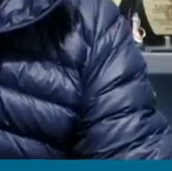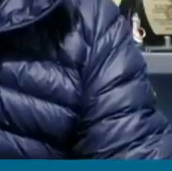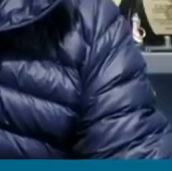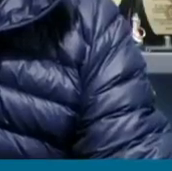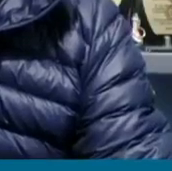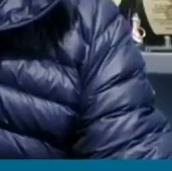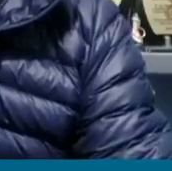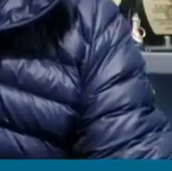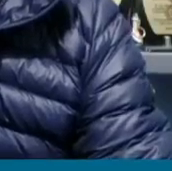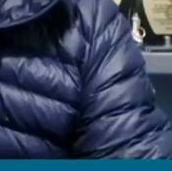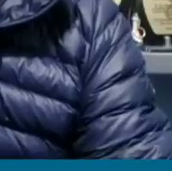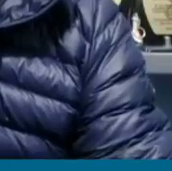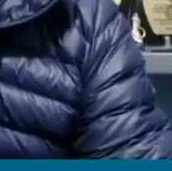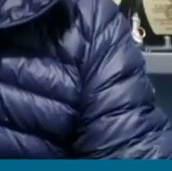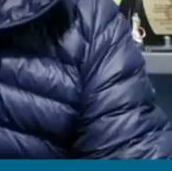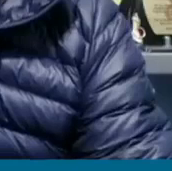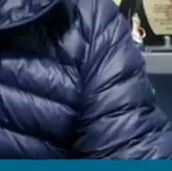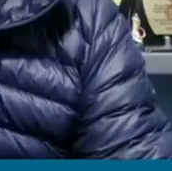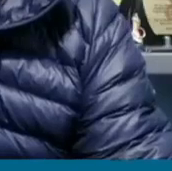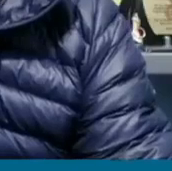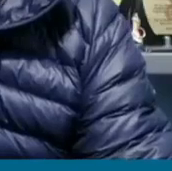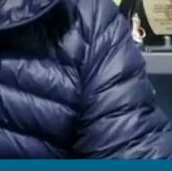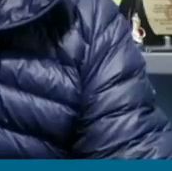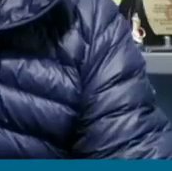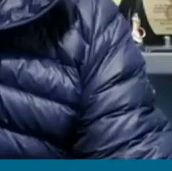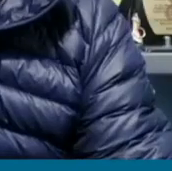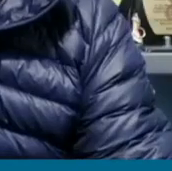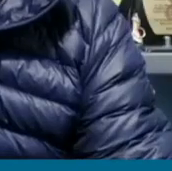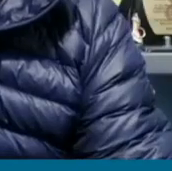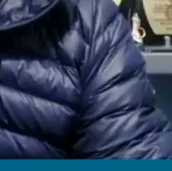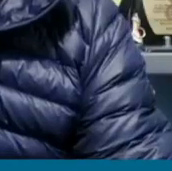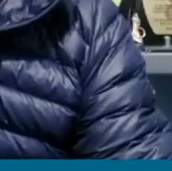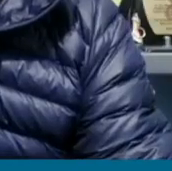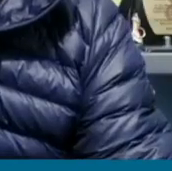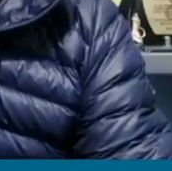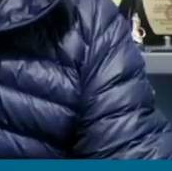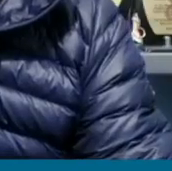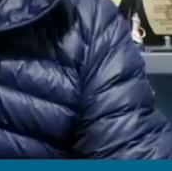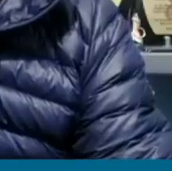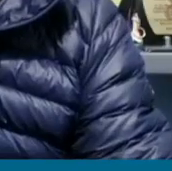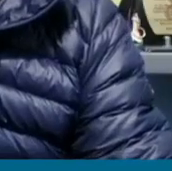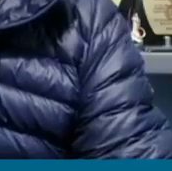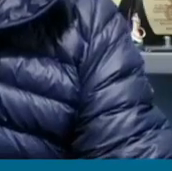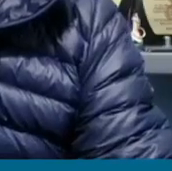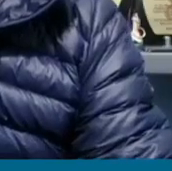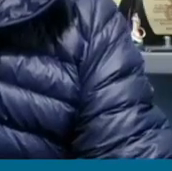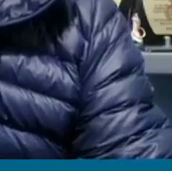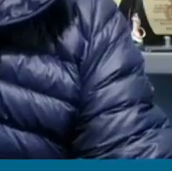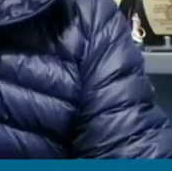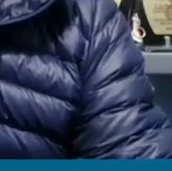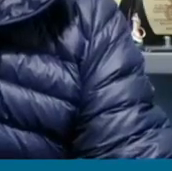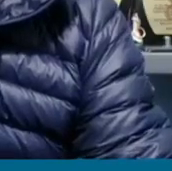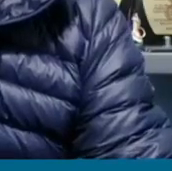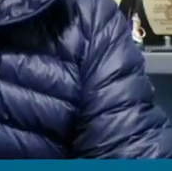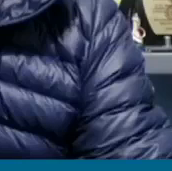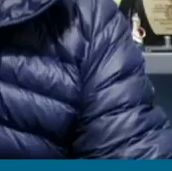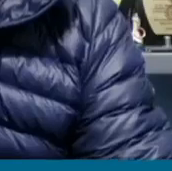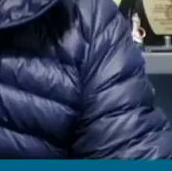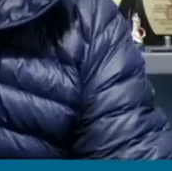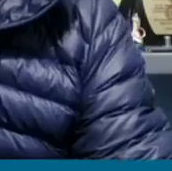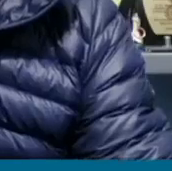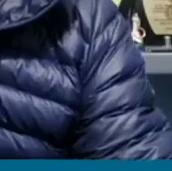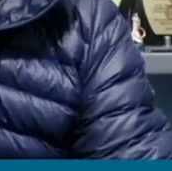a comunidades productoras de la lana de vicuña, que habrá que decir tiene una alta demanda. Y ahí va mi